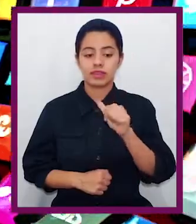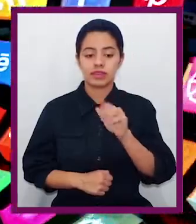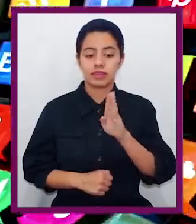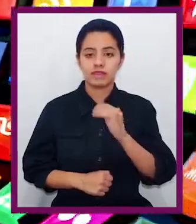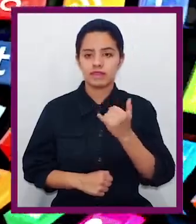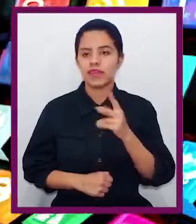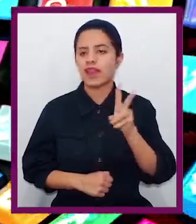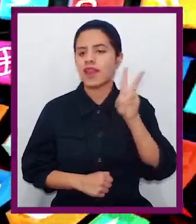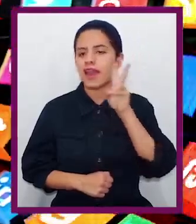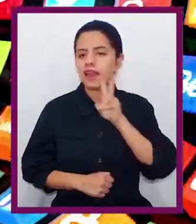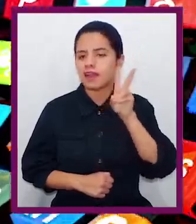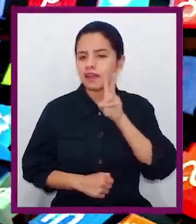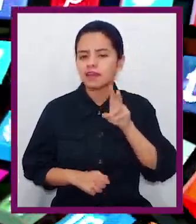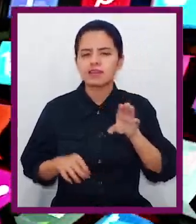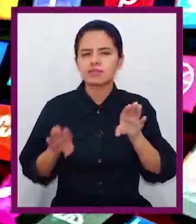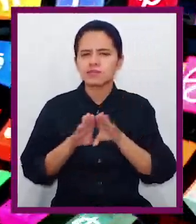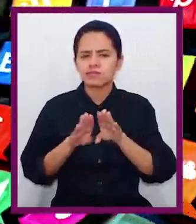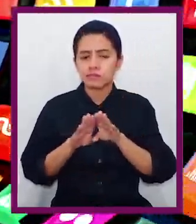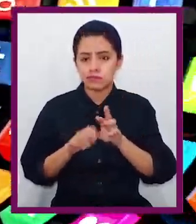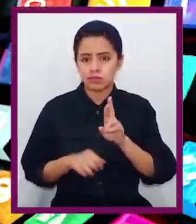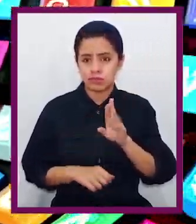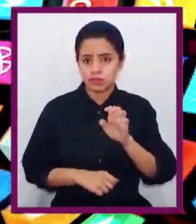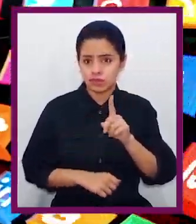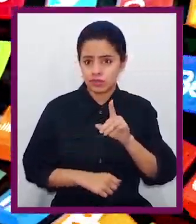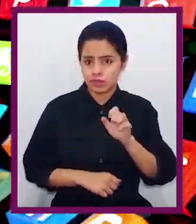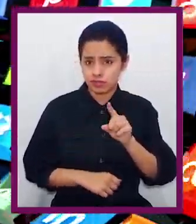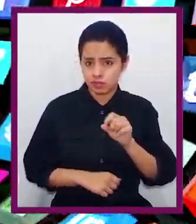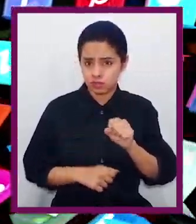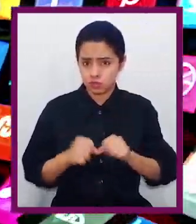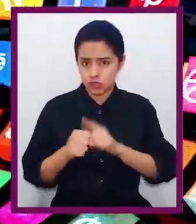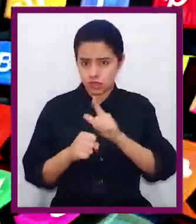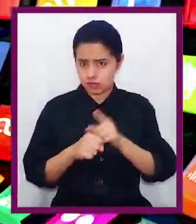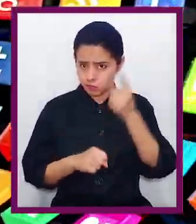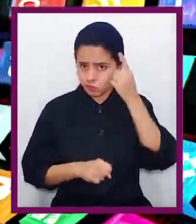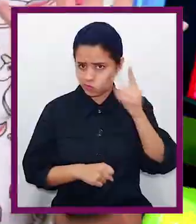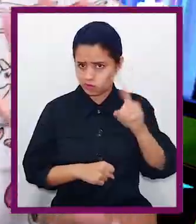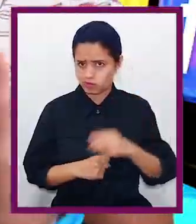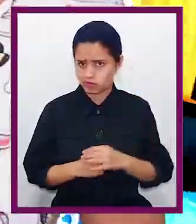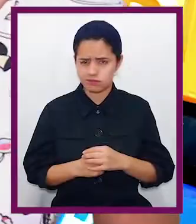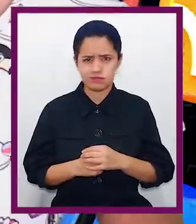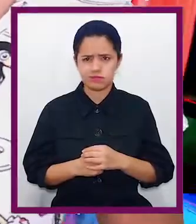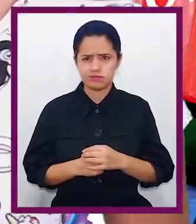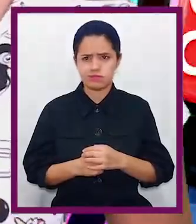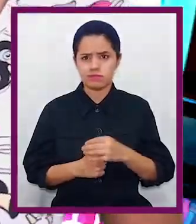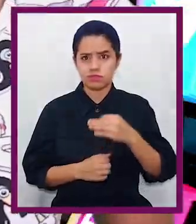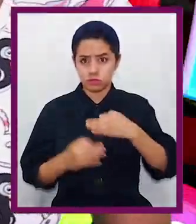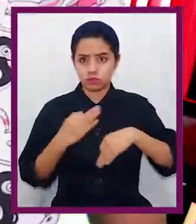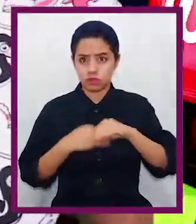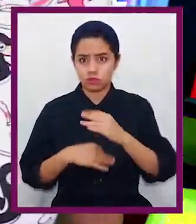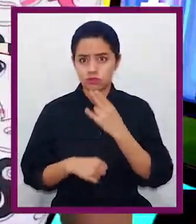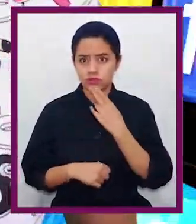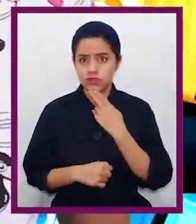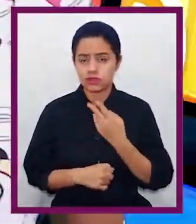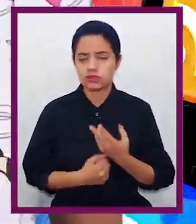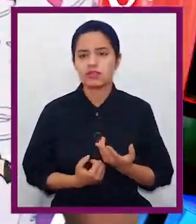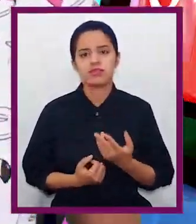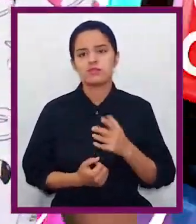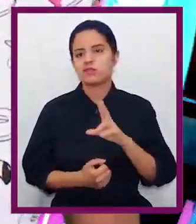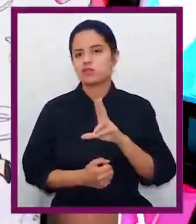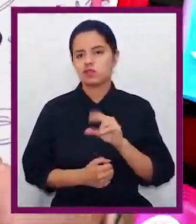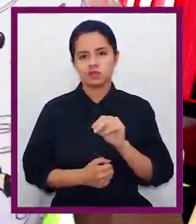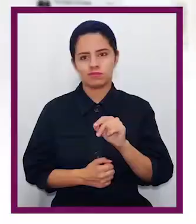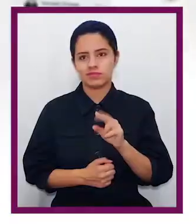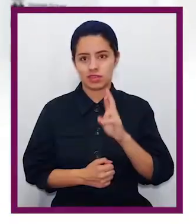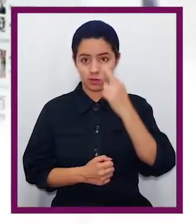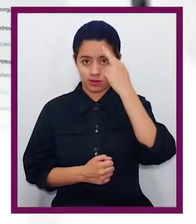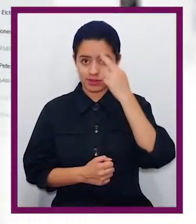Gaby, a ver, ¿cómo está eso de que las redes sociales tienen dueño? ¿Qué no son de todos? Pues no, Axel. No debemos olvidar que las redes sociales